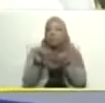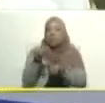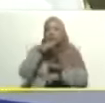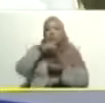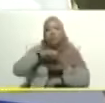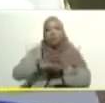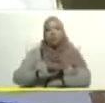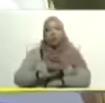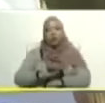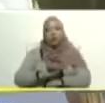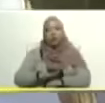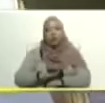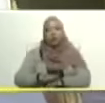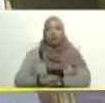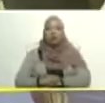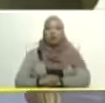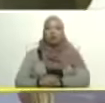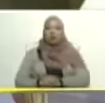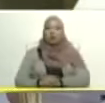historia.